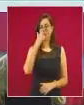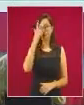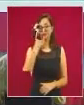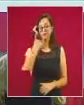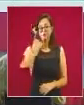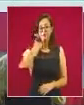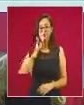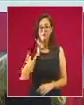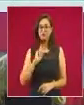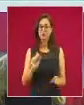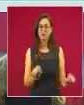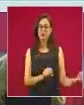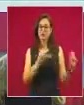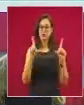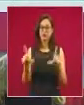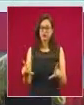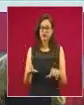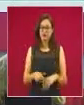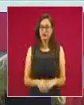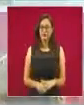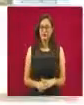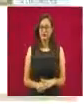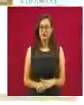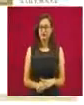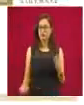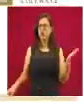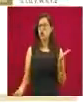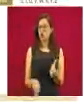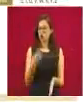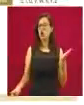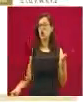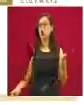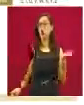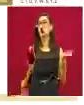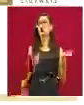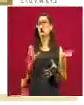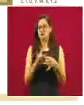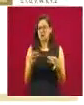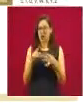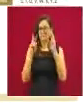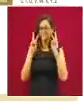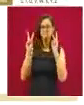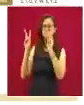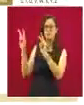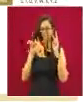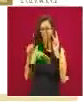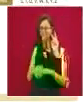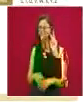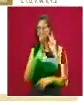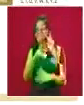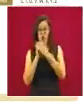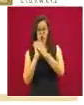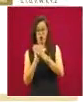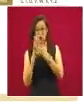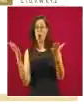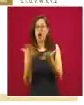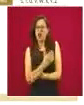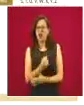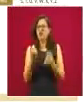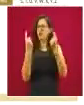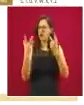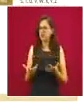simplemente es volviendo a mencionar qué pasos hay que seguir en caso que la gente haya sido ganadora. Nos ha